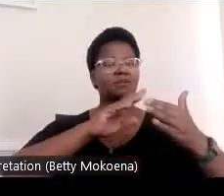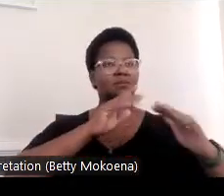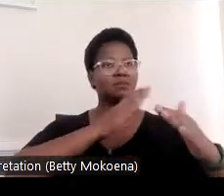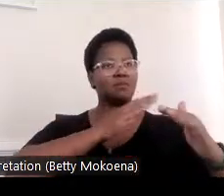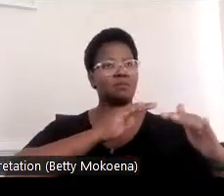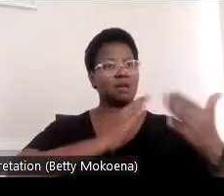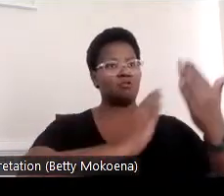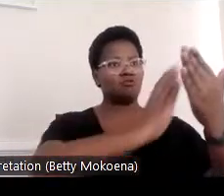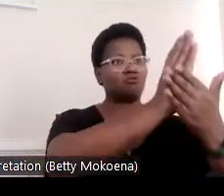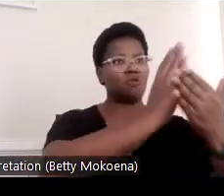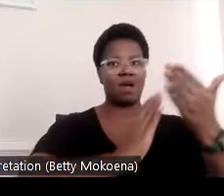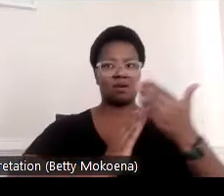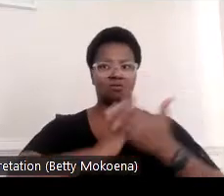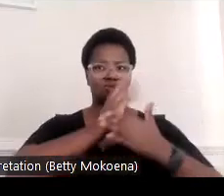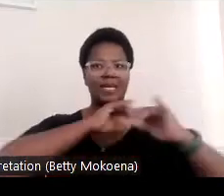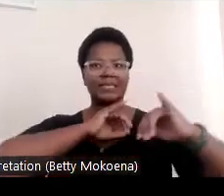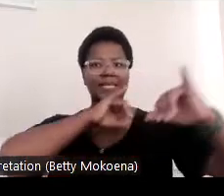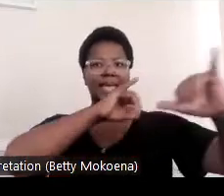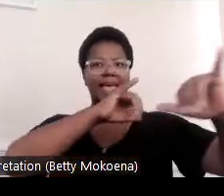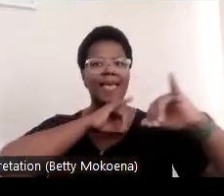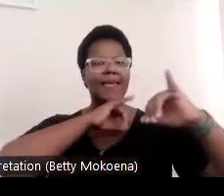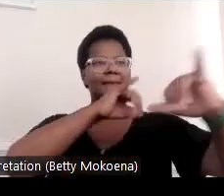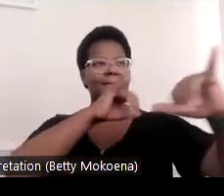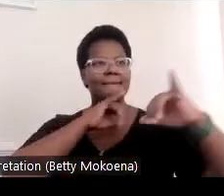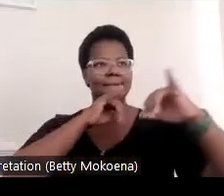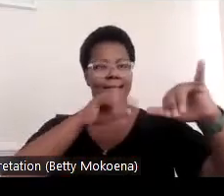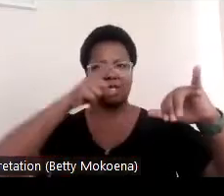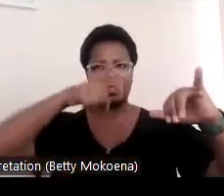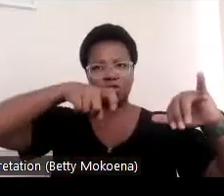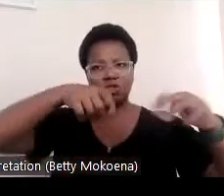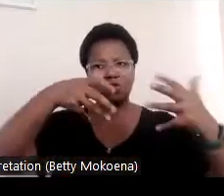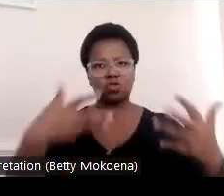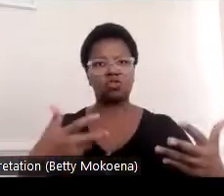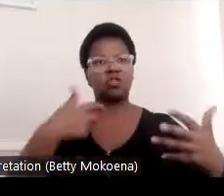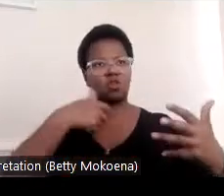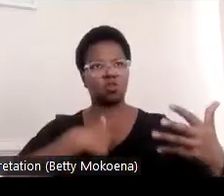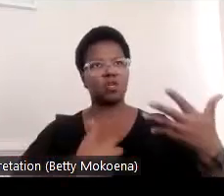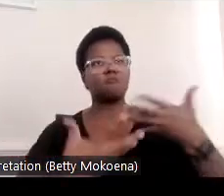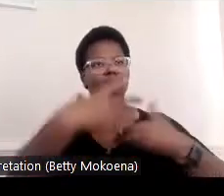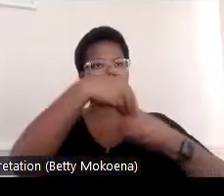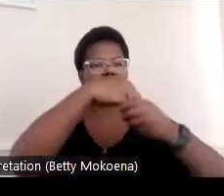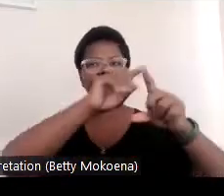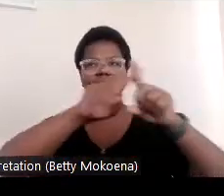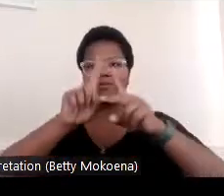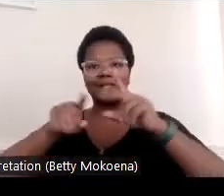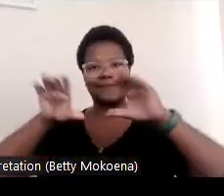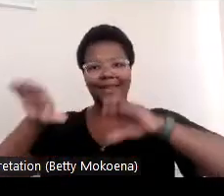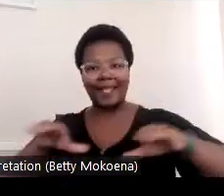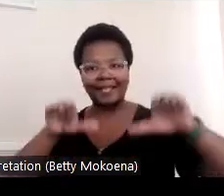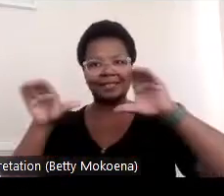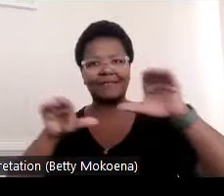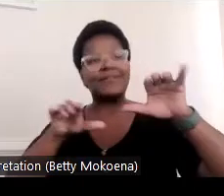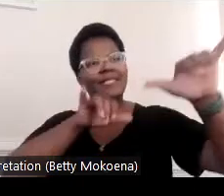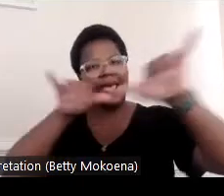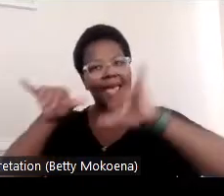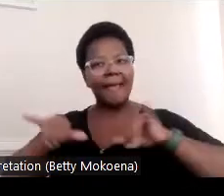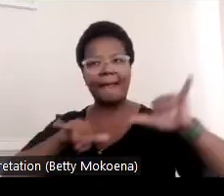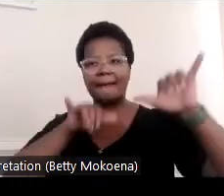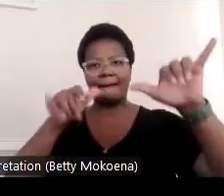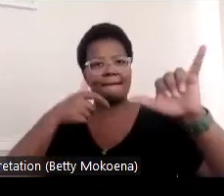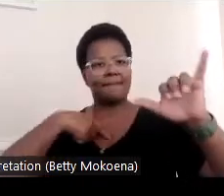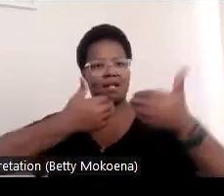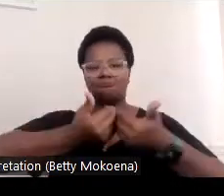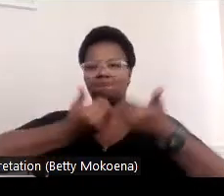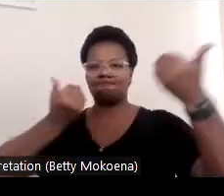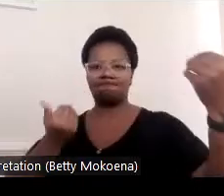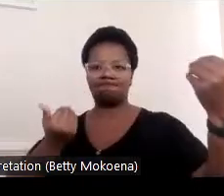Entonces los mismos derechos que los demás en nuestra comunidad deberíamos poder involucrarnos en las mismas actividades